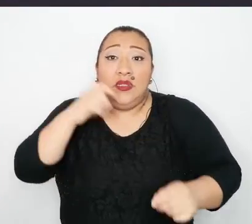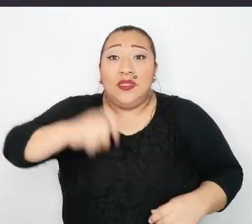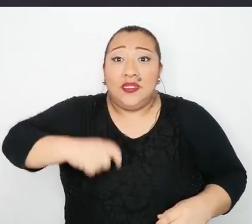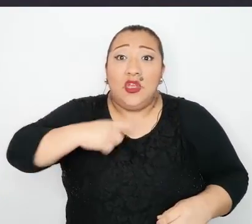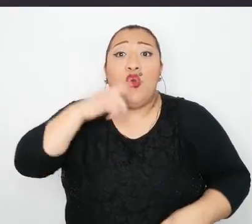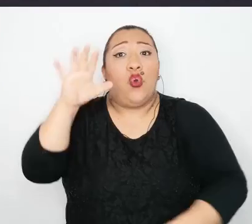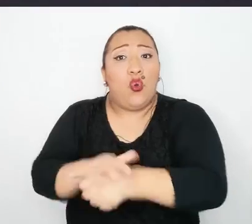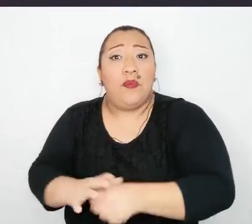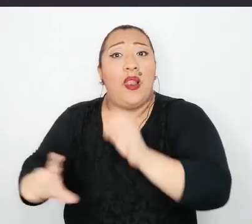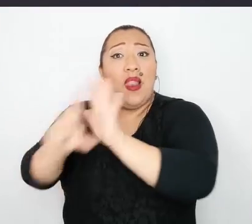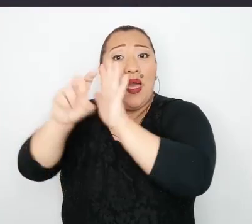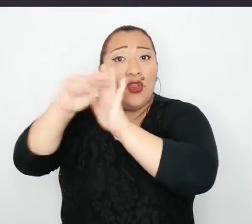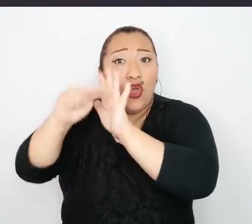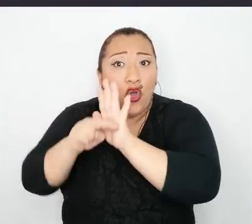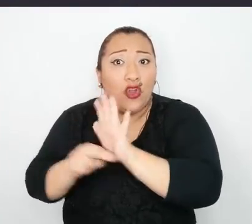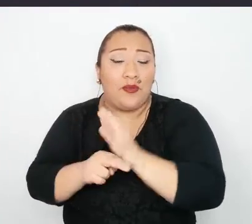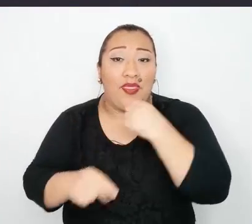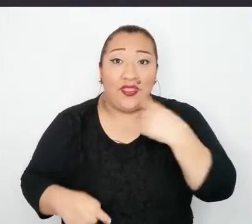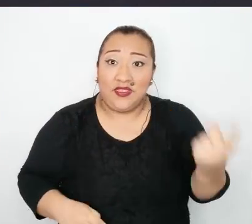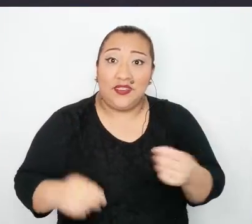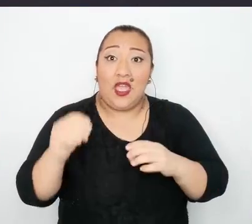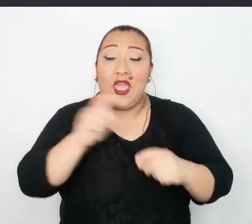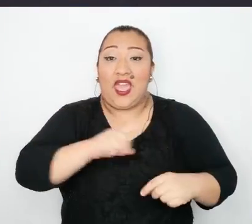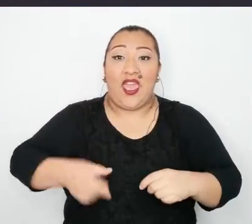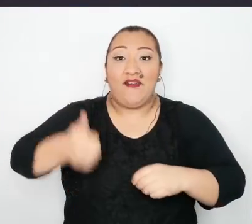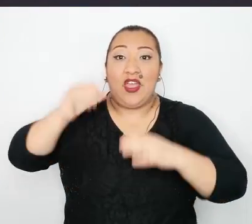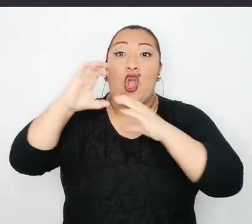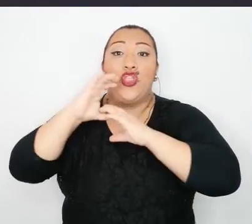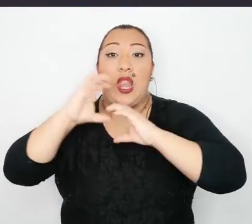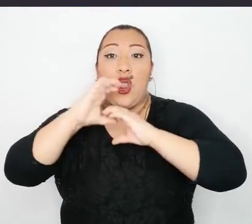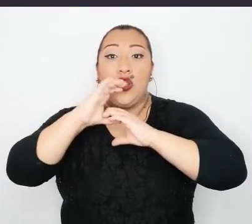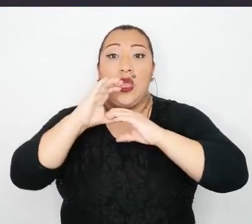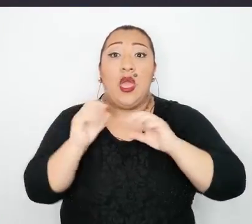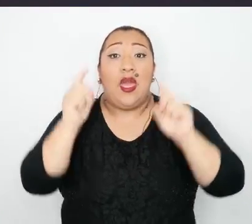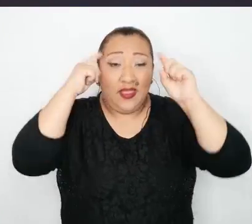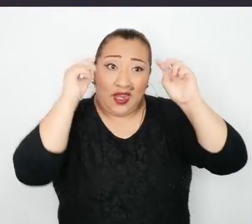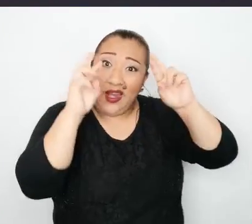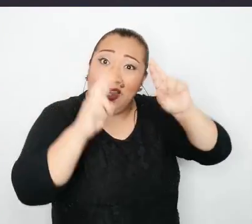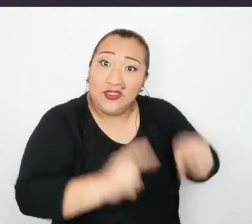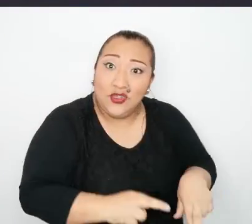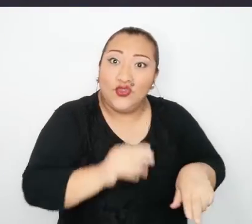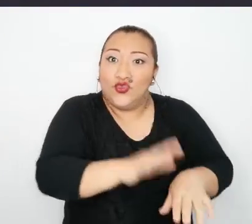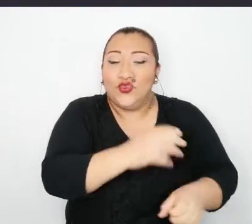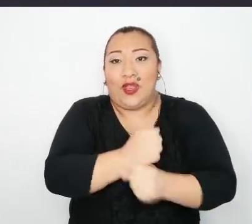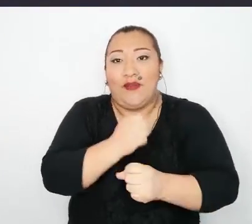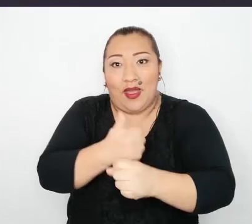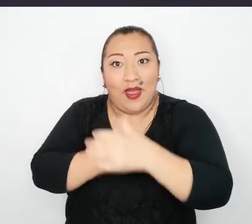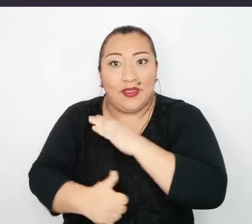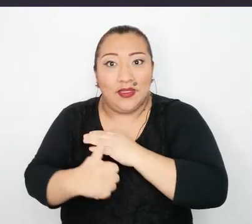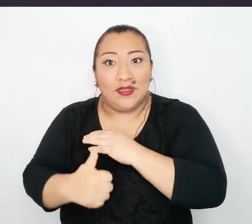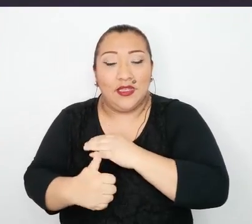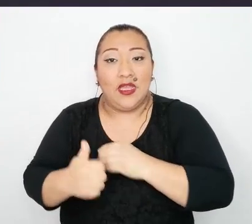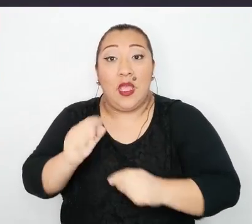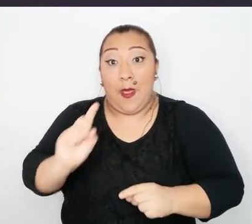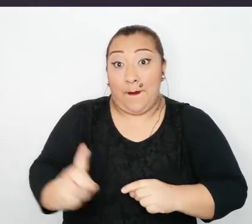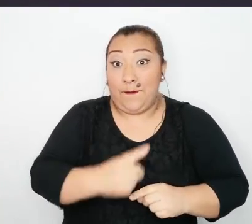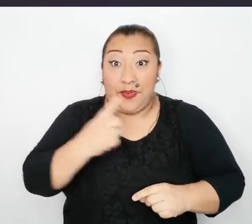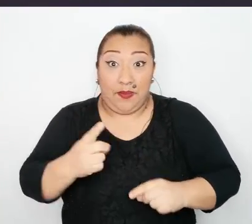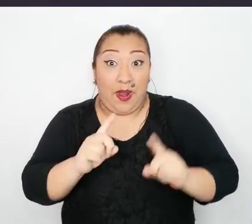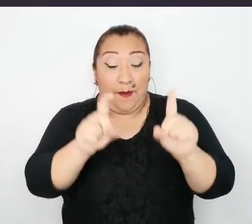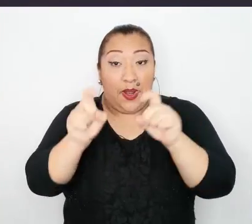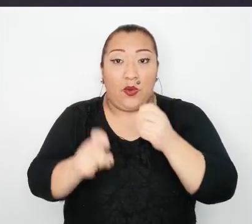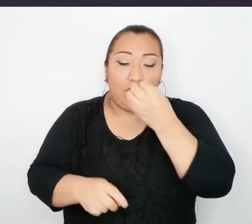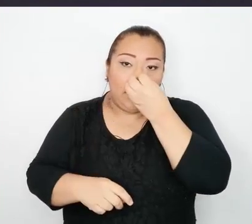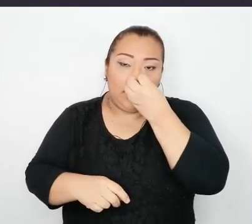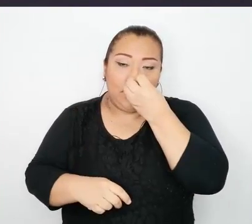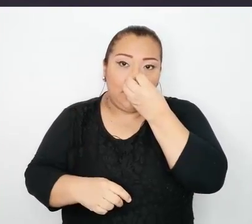Está demandando que se cumpla la norma el Contralor y está perfectamente en sus competencias, en sus funciones. Y en relación a la